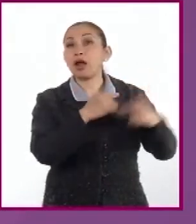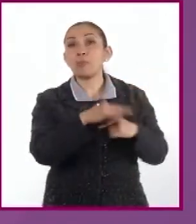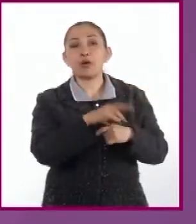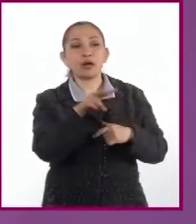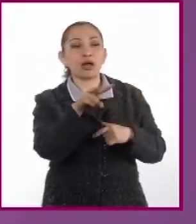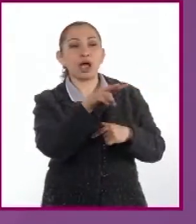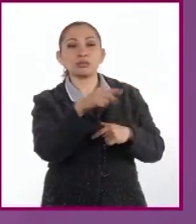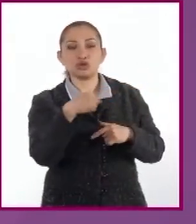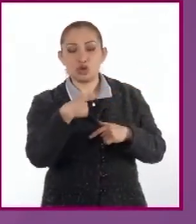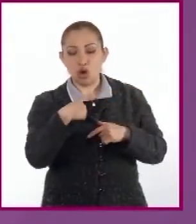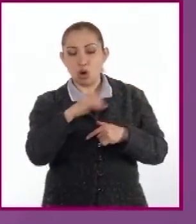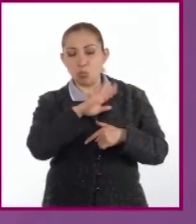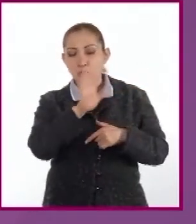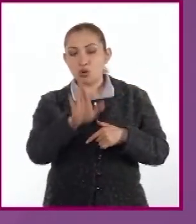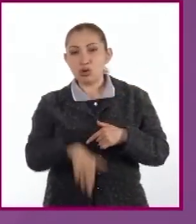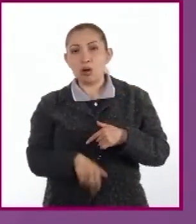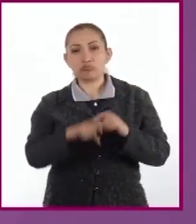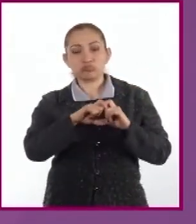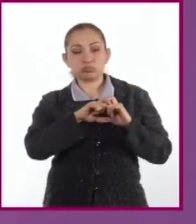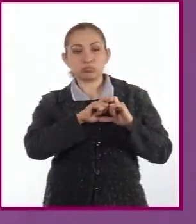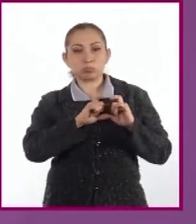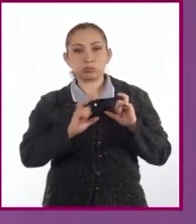porque ella murió de desamor.